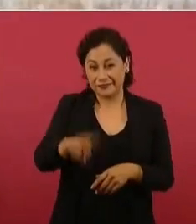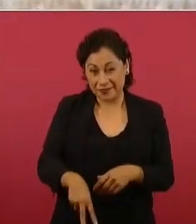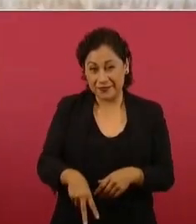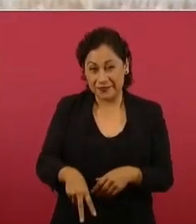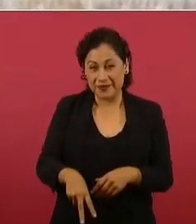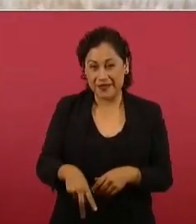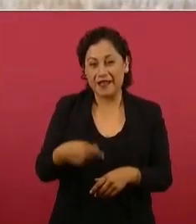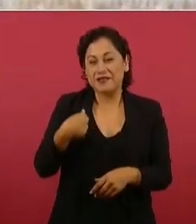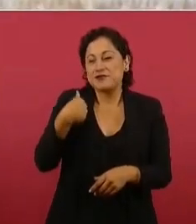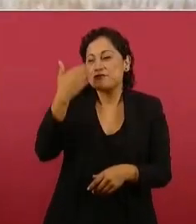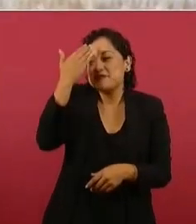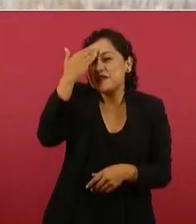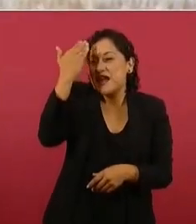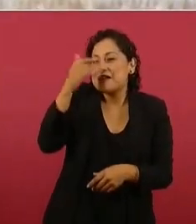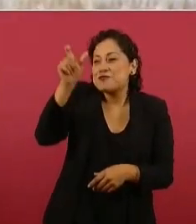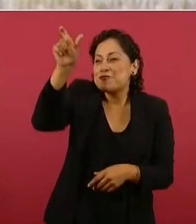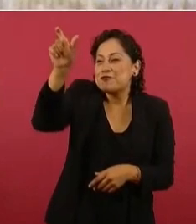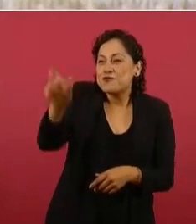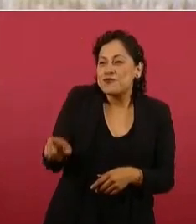predecibles.